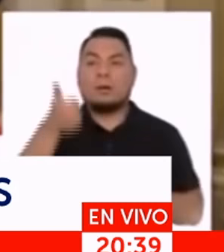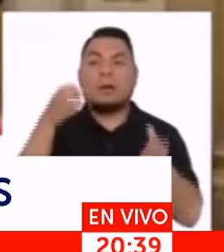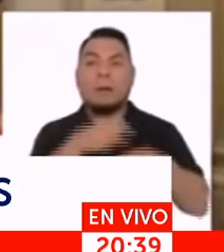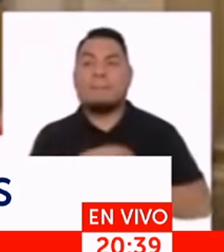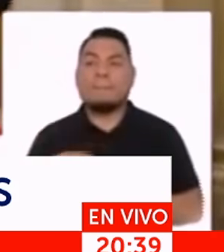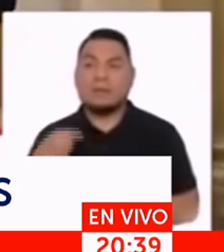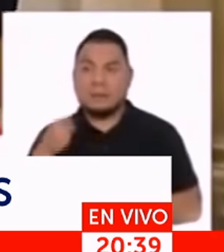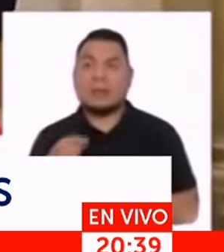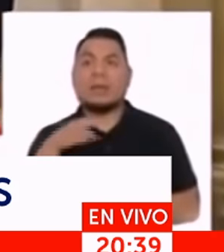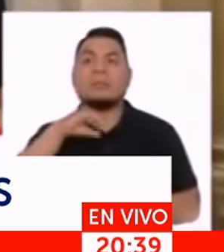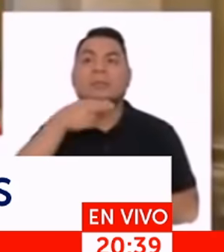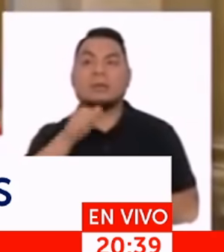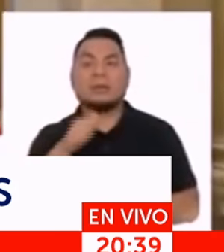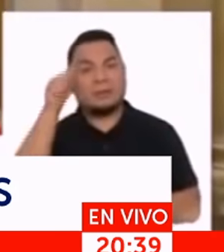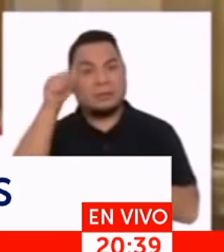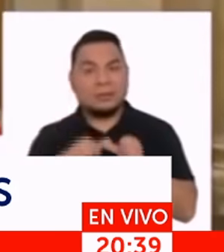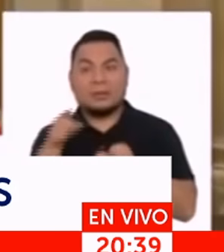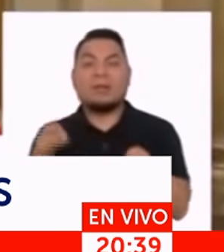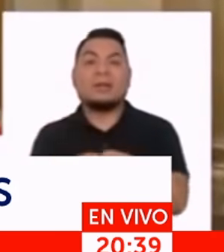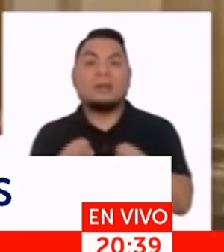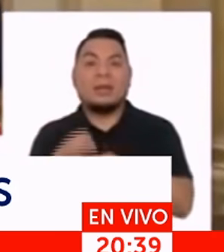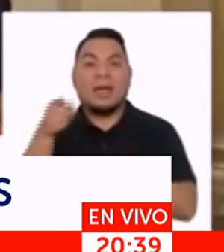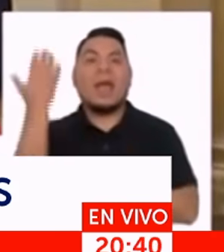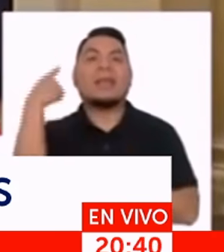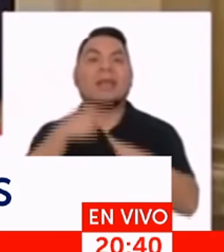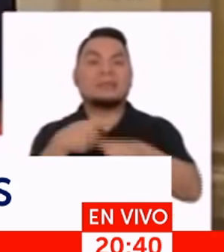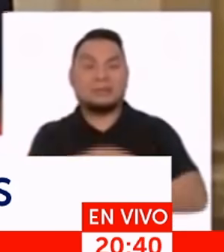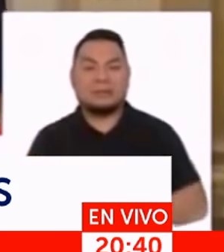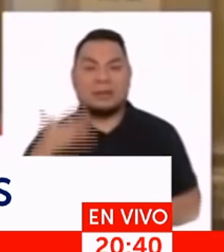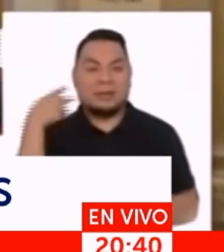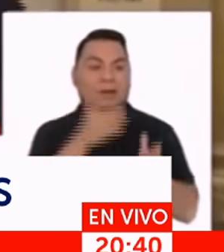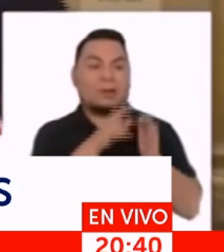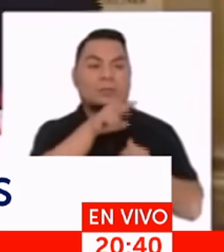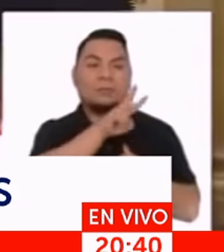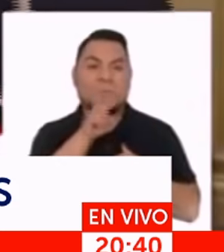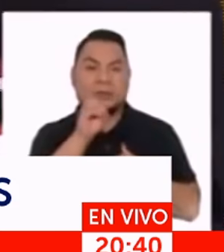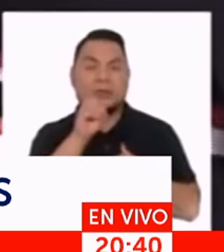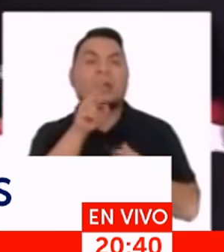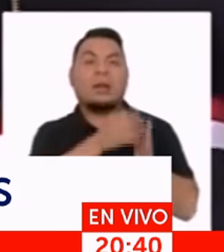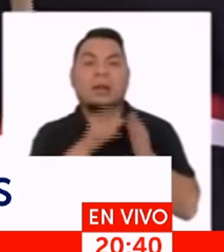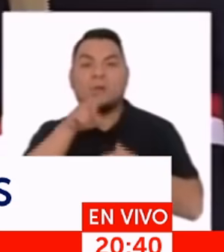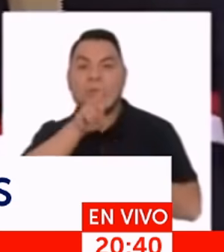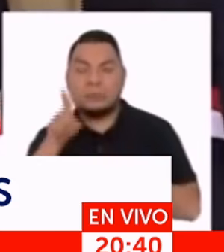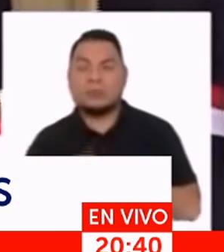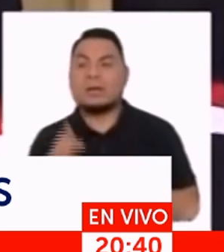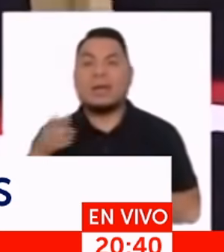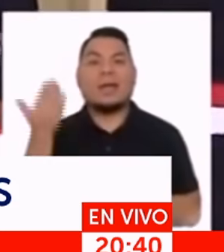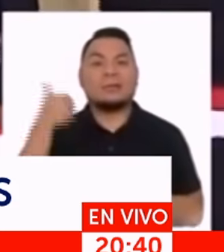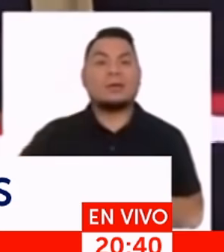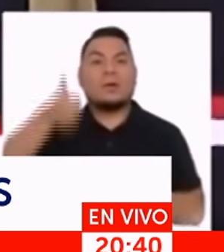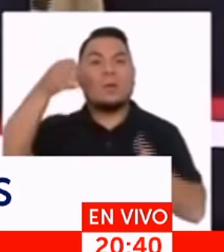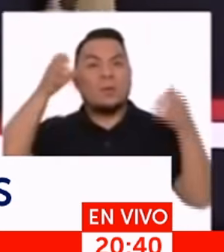Canal Oficial y prensa de Palacio de Gobierno, los medios de comunicación. Estamos siendo ya invitados a poder salir del